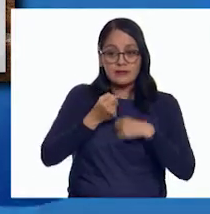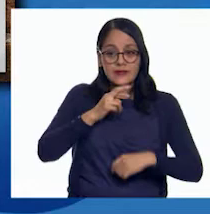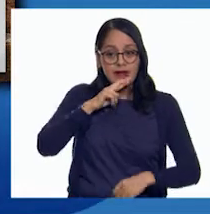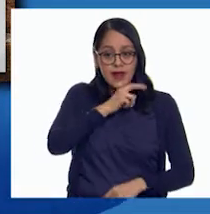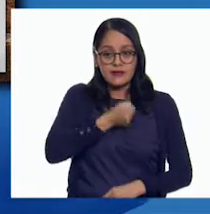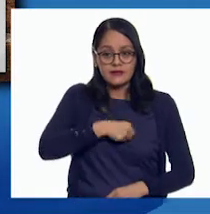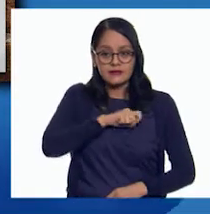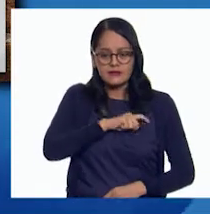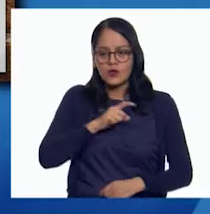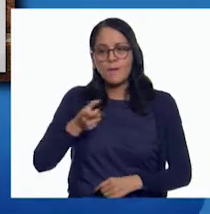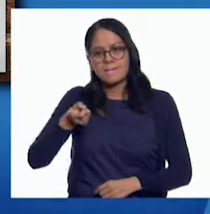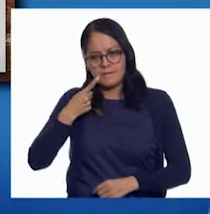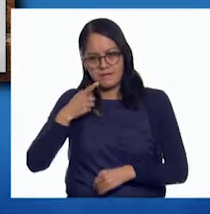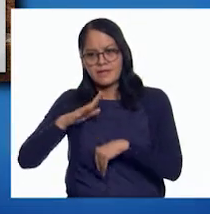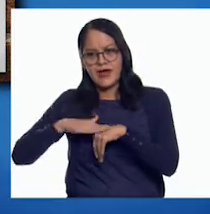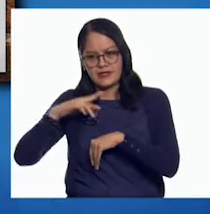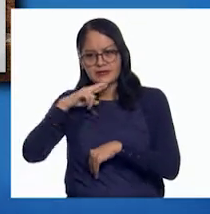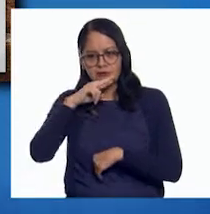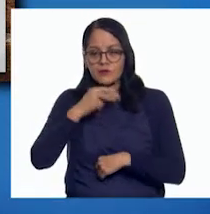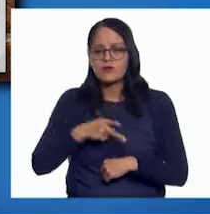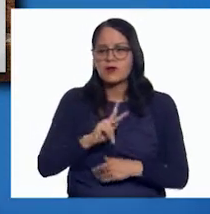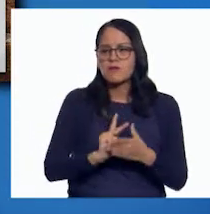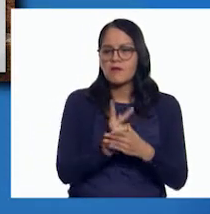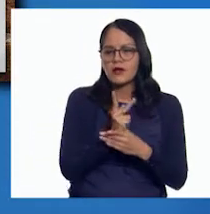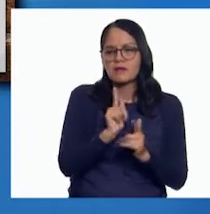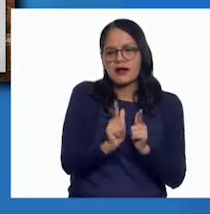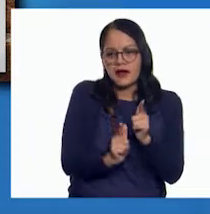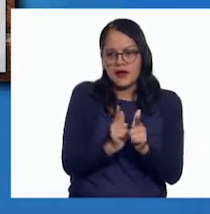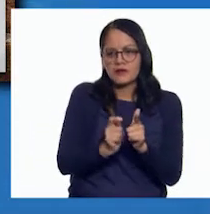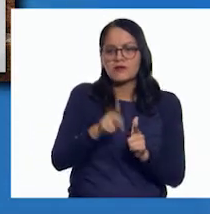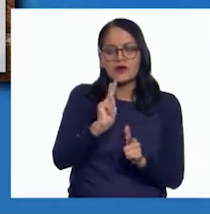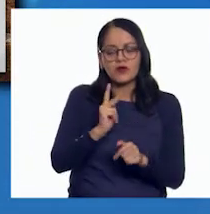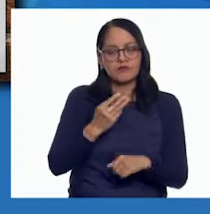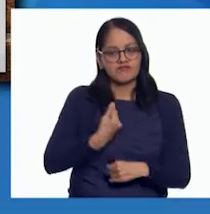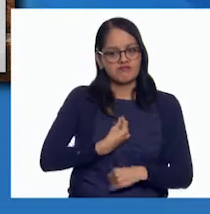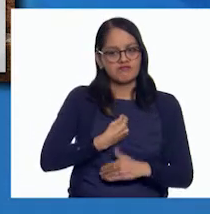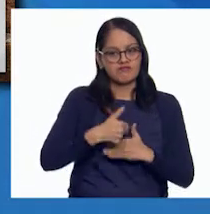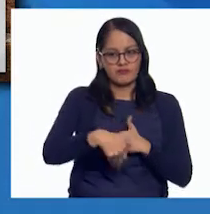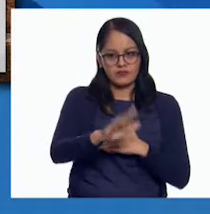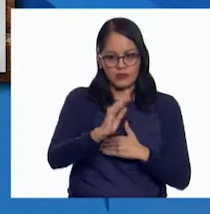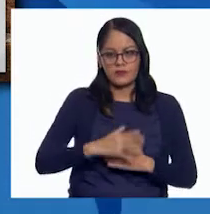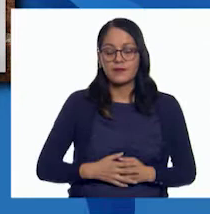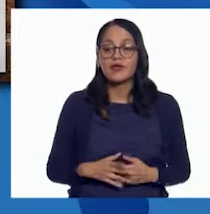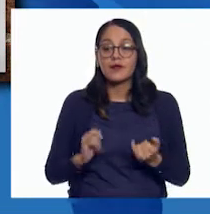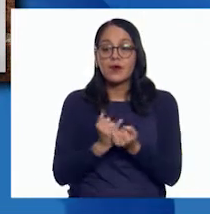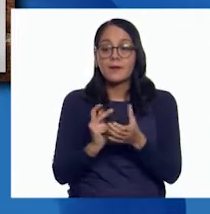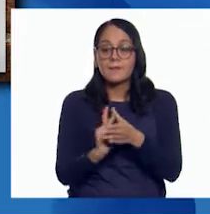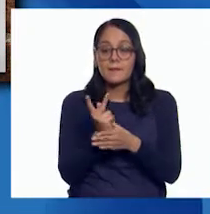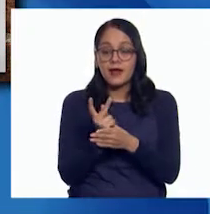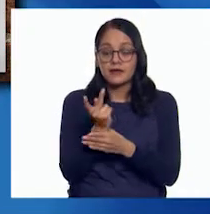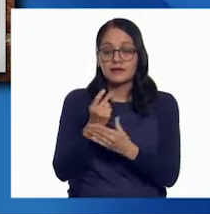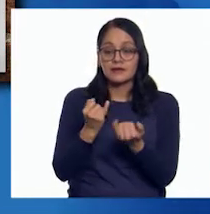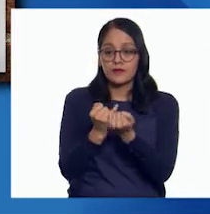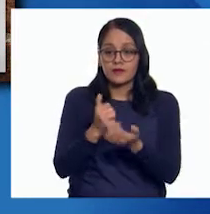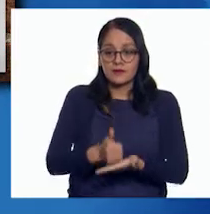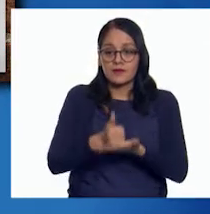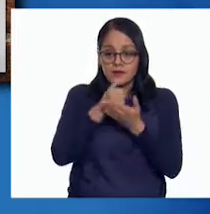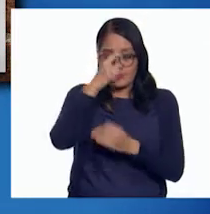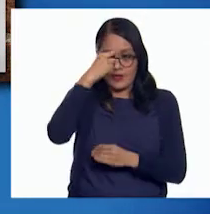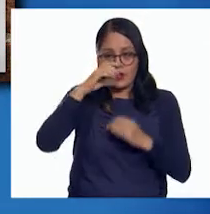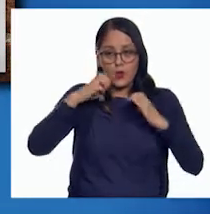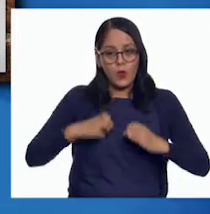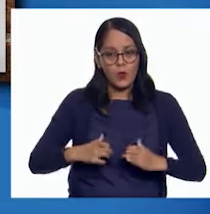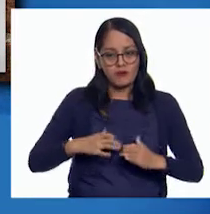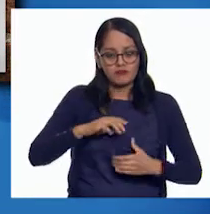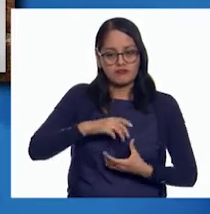convencionales, pero es más duradero. Tienden a estimular acciones de protección y regulación de las funciones del